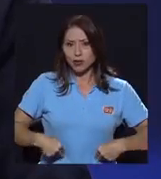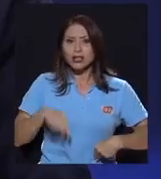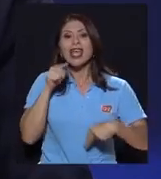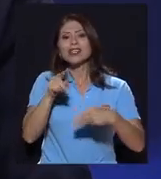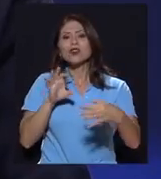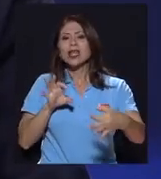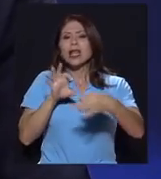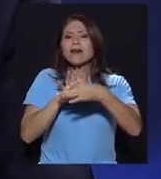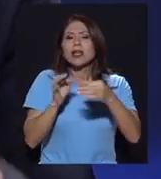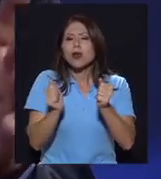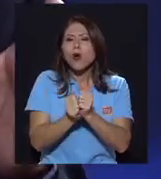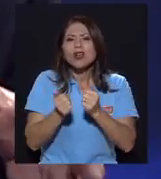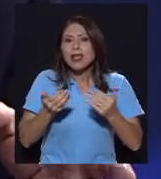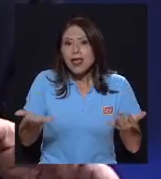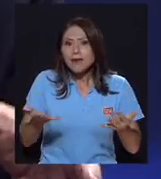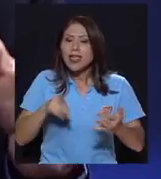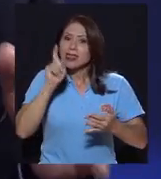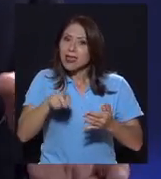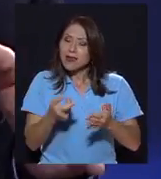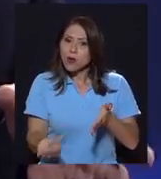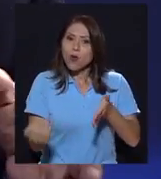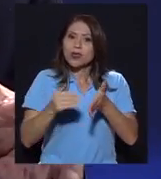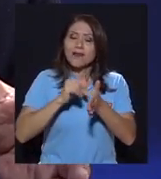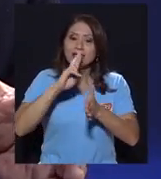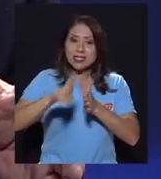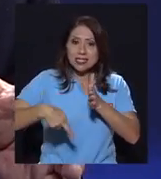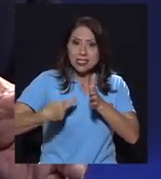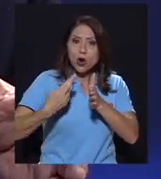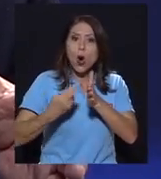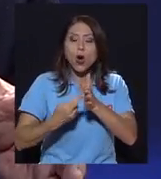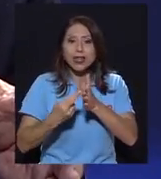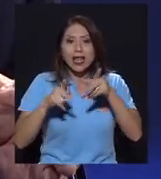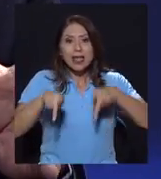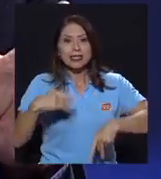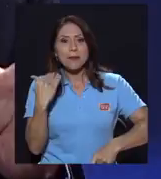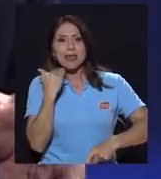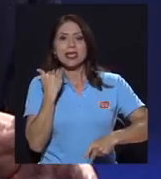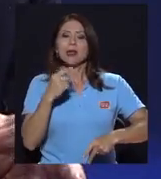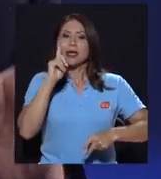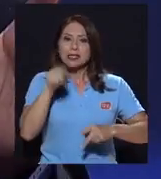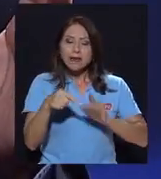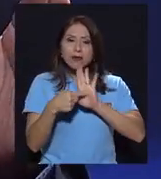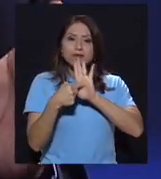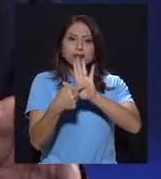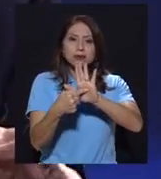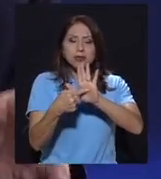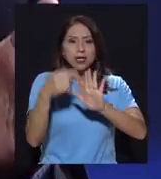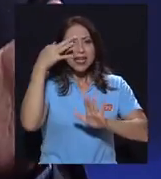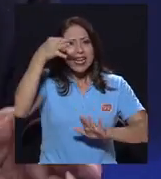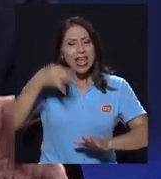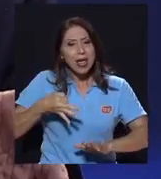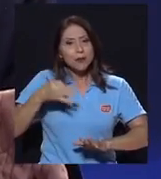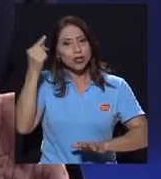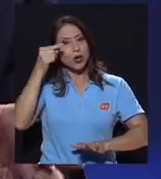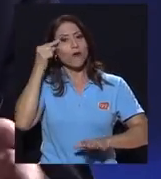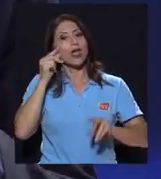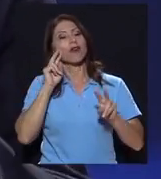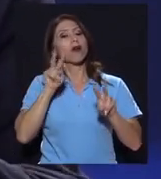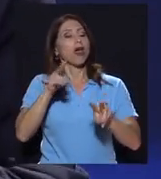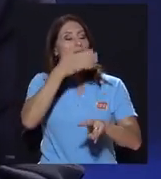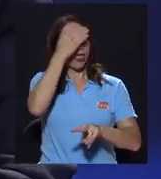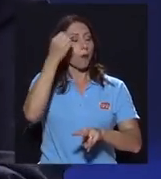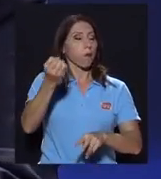es que hay que reposicionar el papel de las víctimas en este país creemos que el gobierno se olvidó de las víctimas